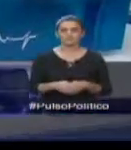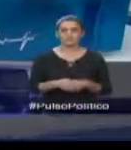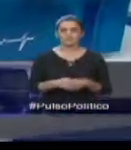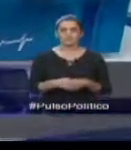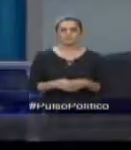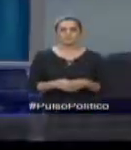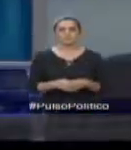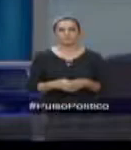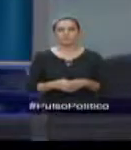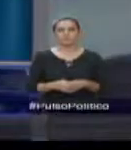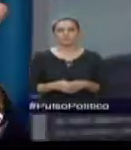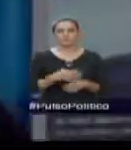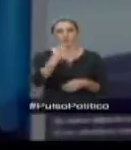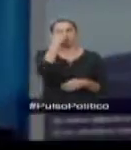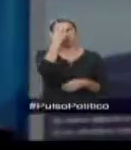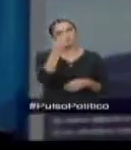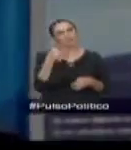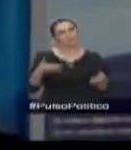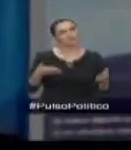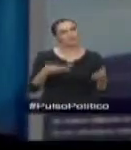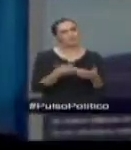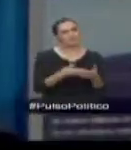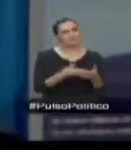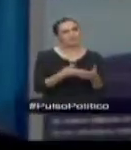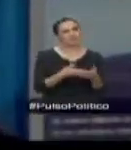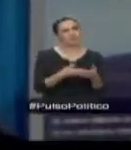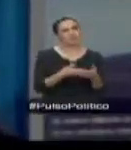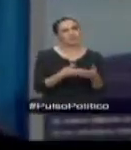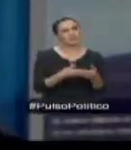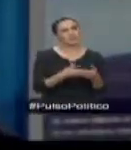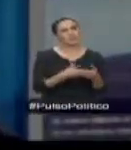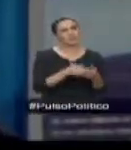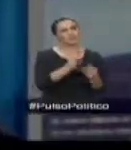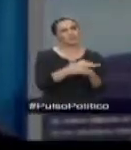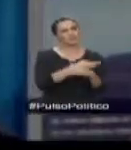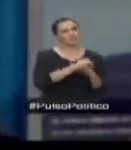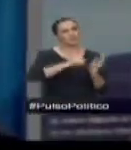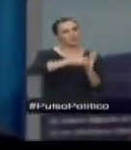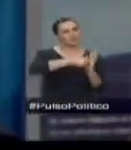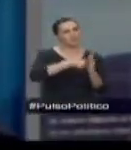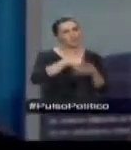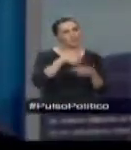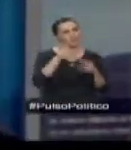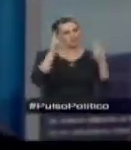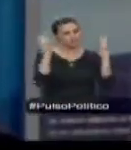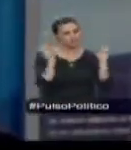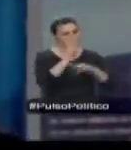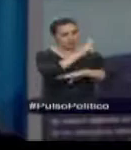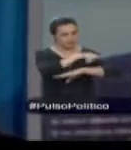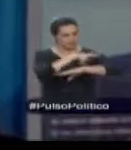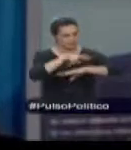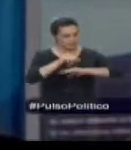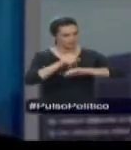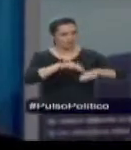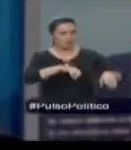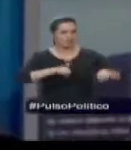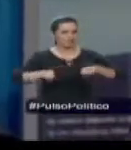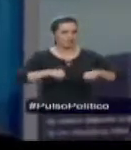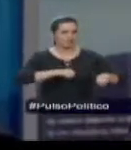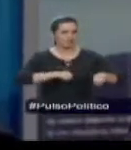pregunta porque limitar las atribuciones de la contraloría general del estado en este tema de auditar la gestión